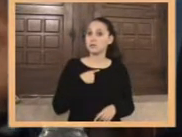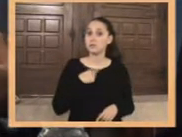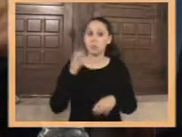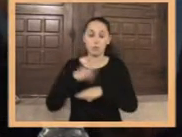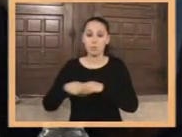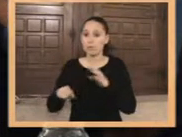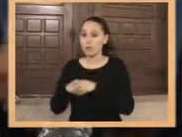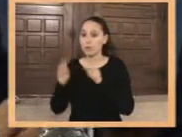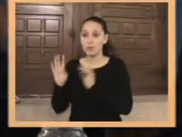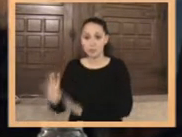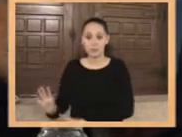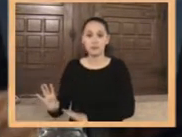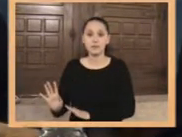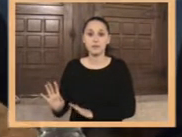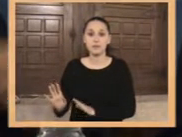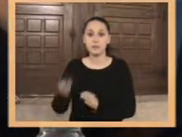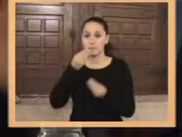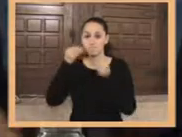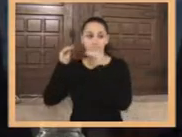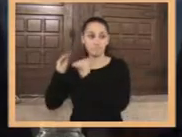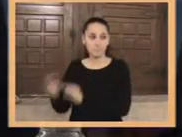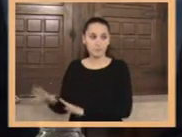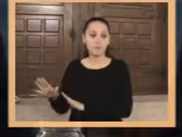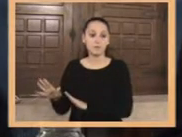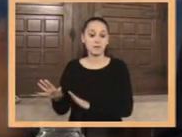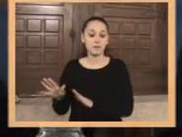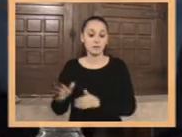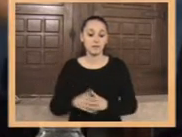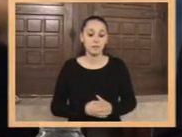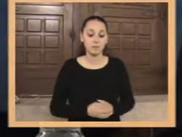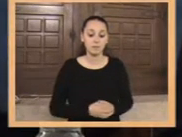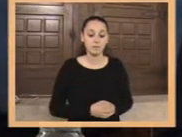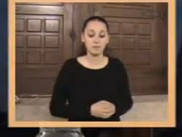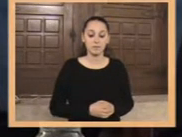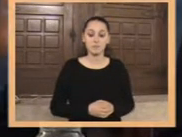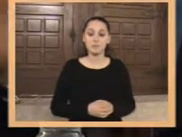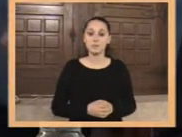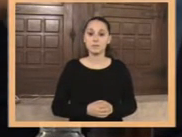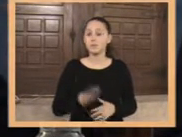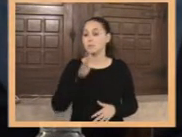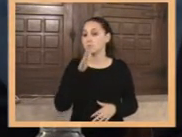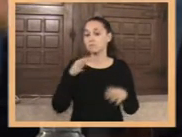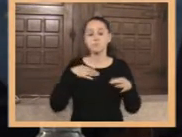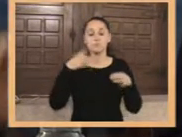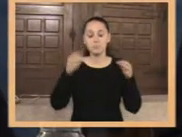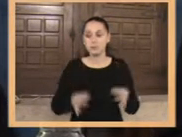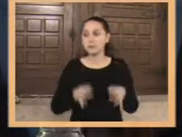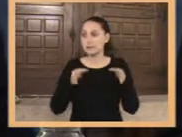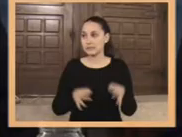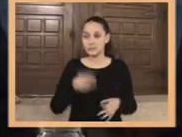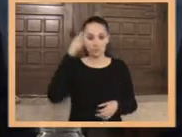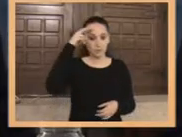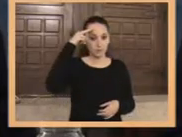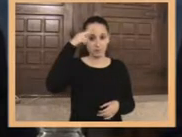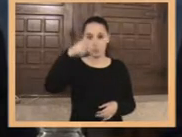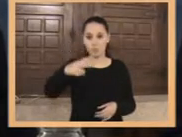escrito uno puede decir muchas cosas, pero de ahí a que lo haga, así que, y yo evidentemente siempre seré muy respetuoso con la decisión que tome